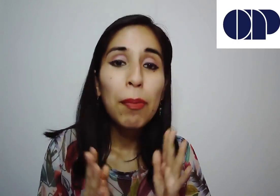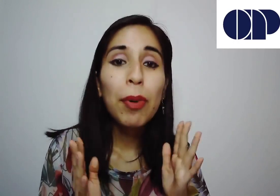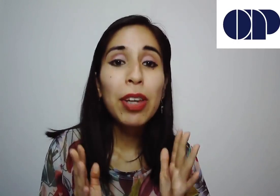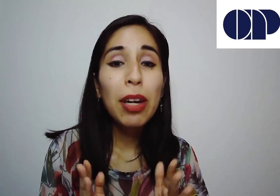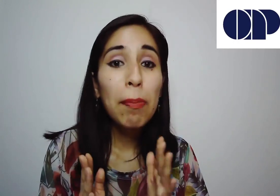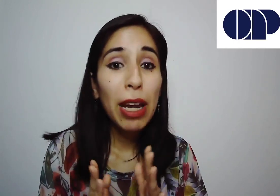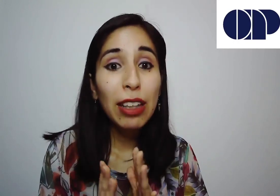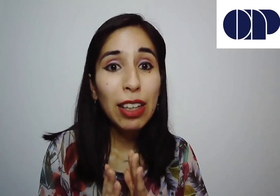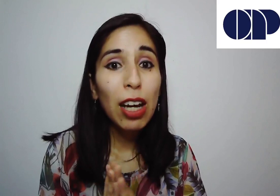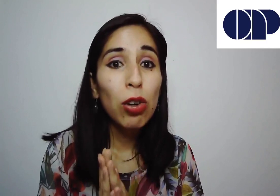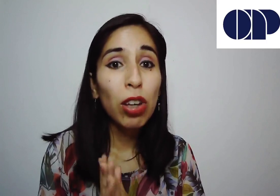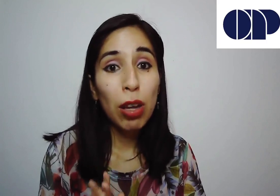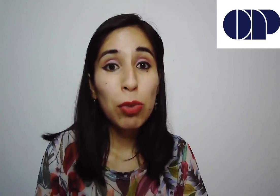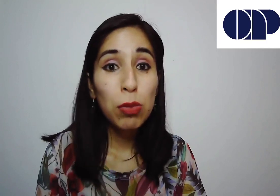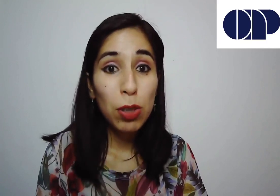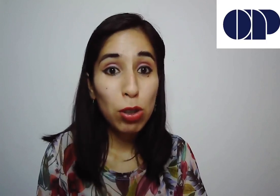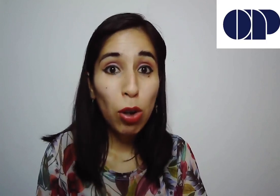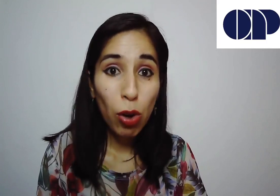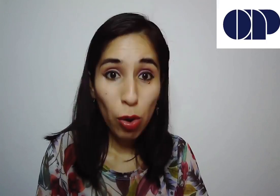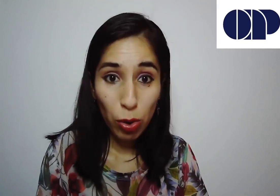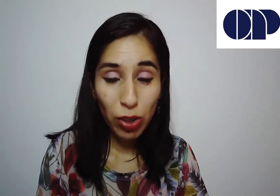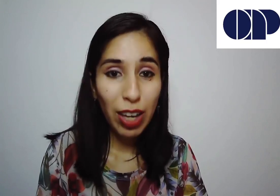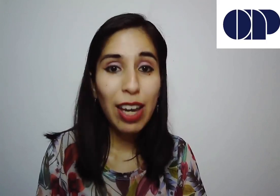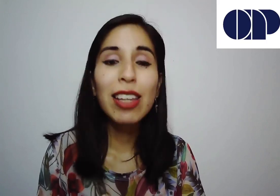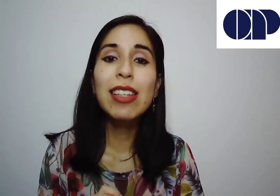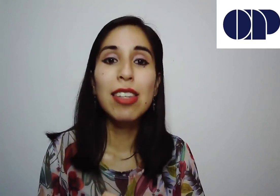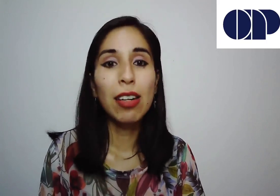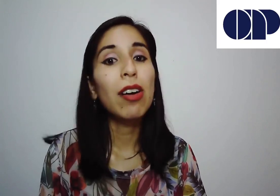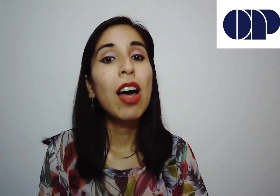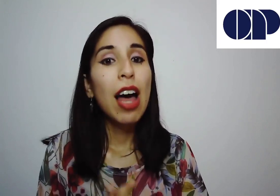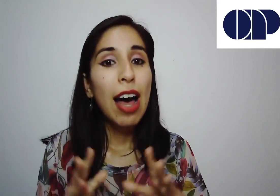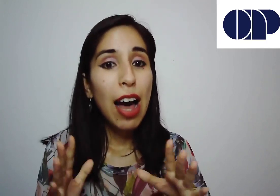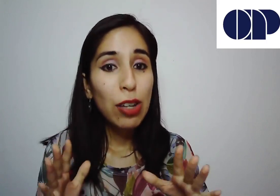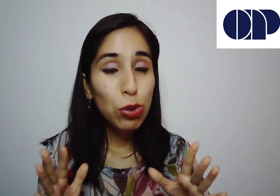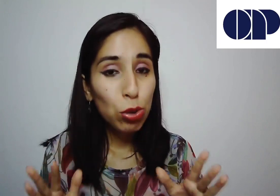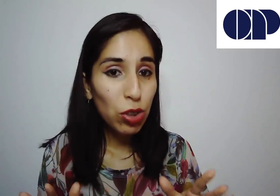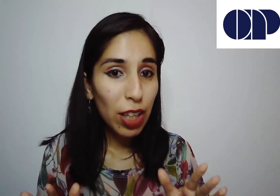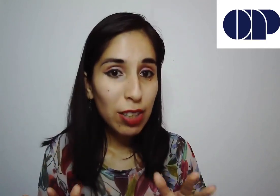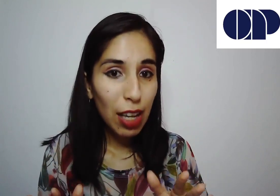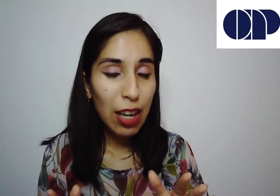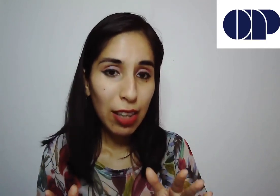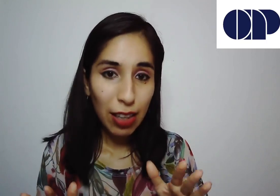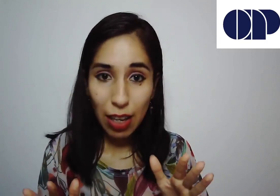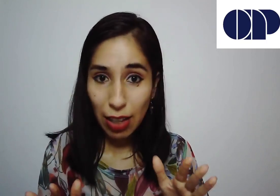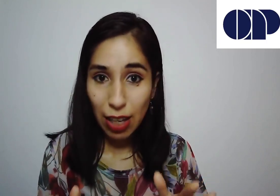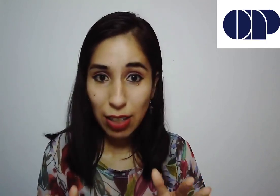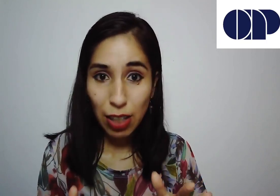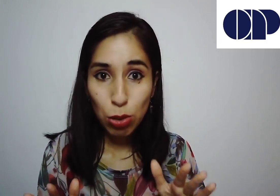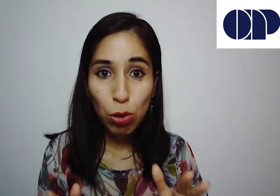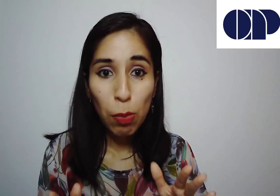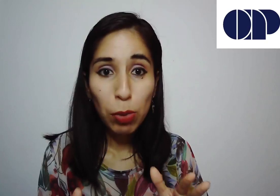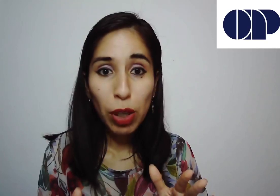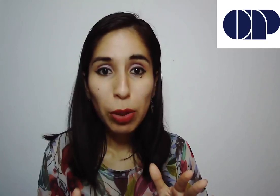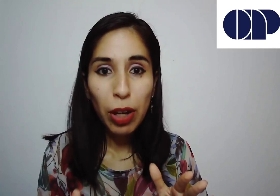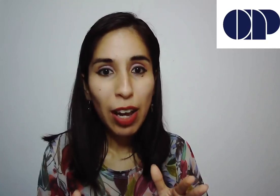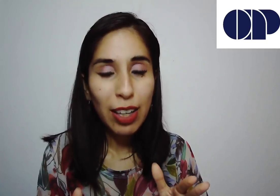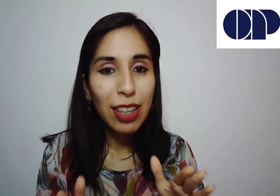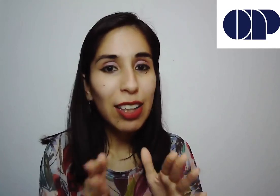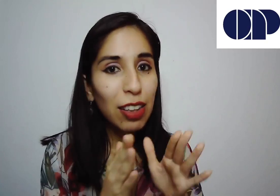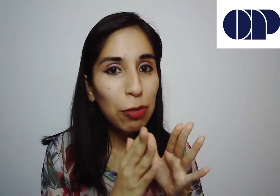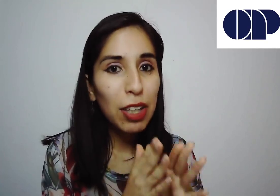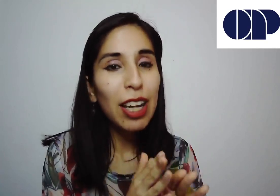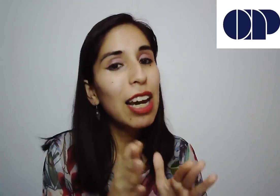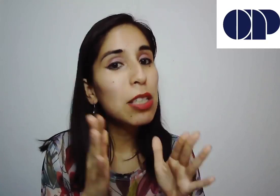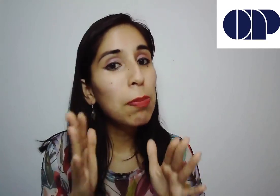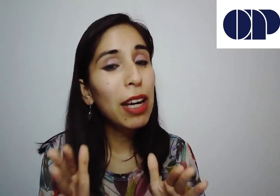poner en práctica lo que hemos visto hoy es decir si usted está desde su computadora